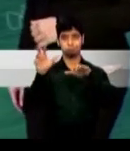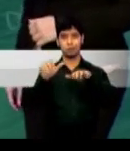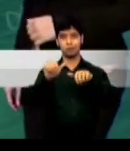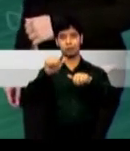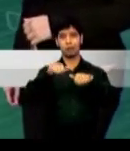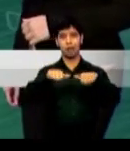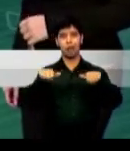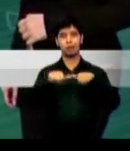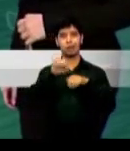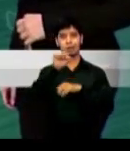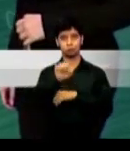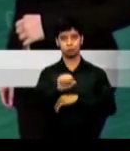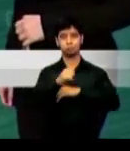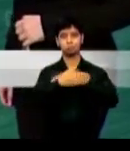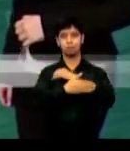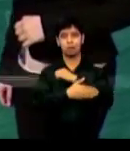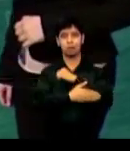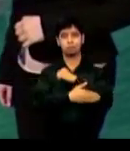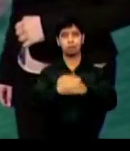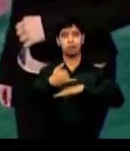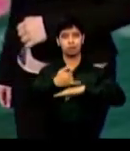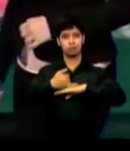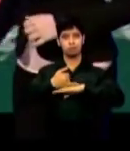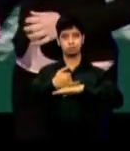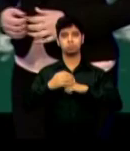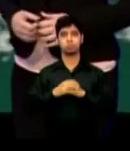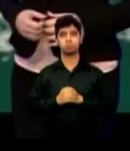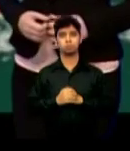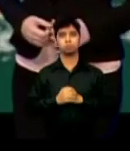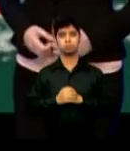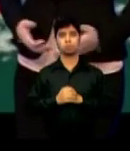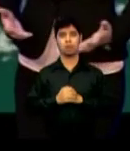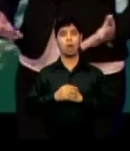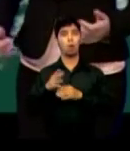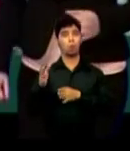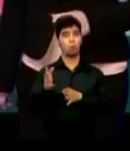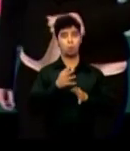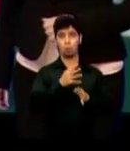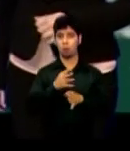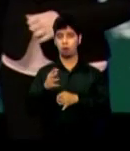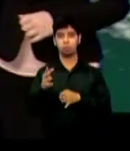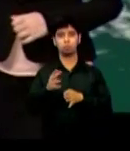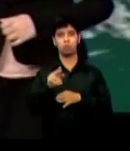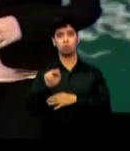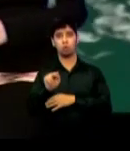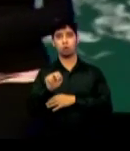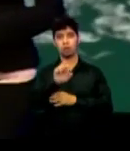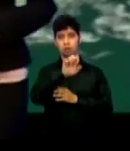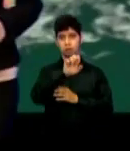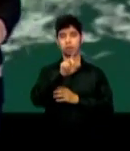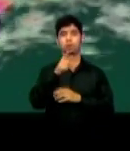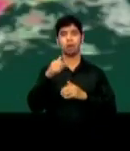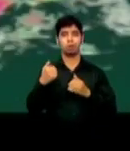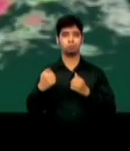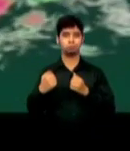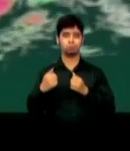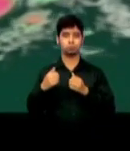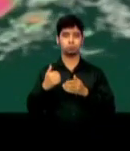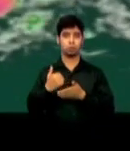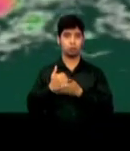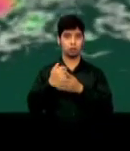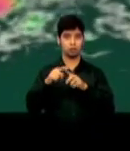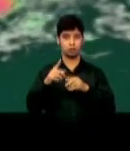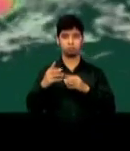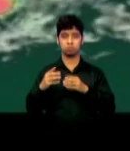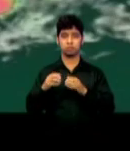la isla. El viento persiste en dirección este-noreste y ayudará a que esos aguaceros se desarrollen en la zona suroeste de la